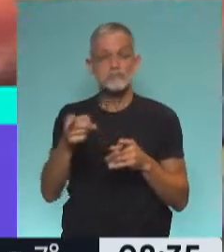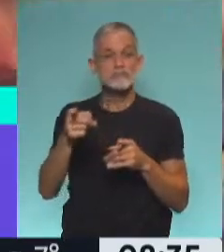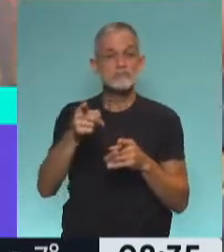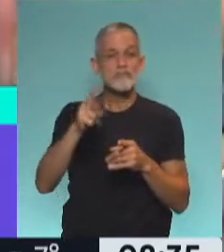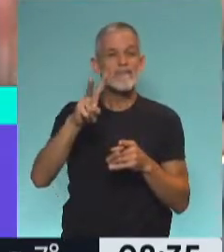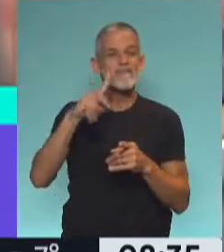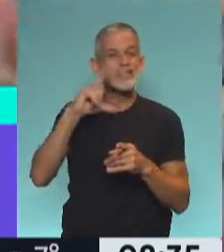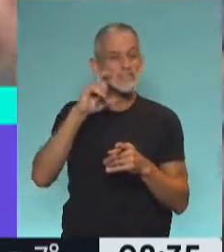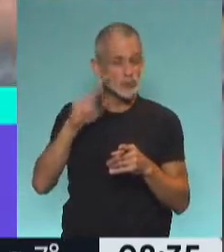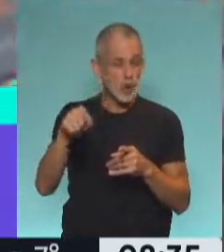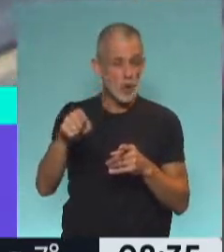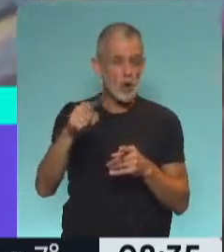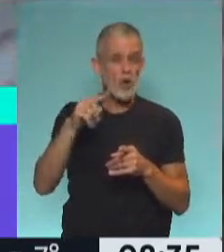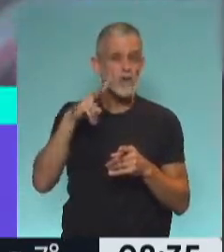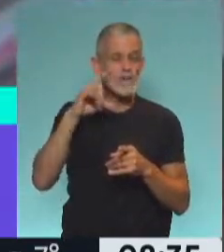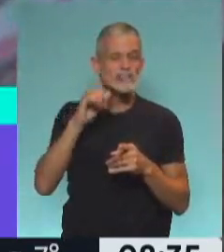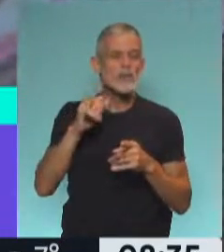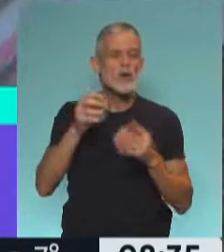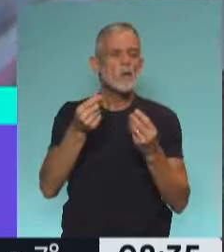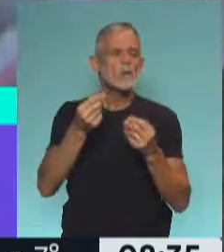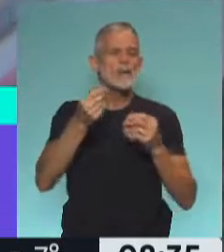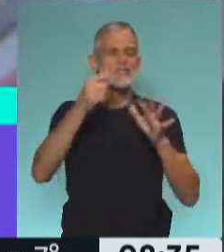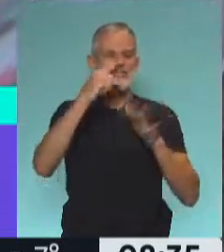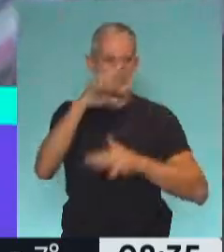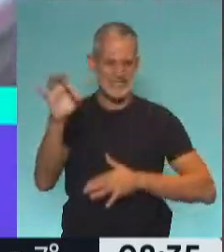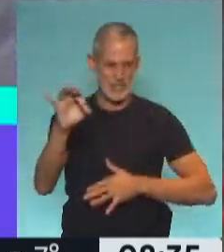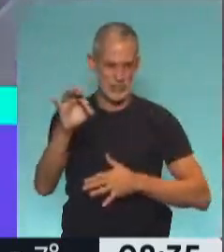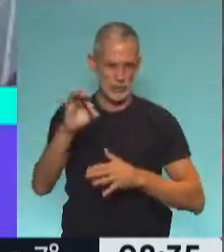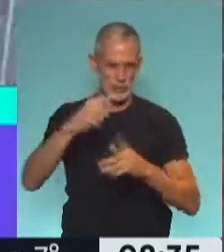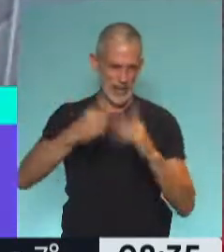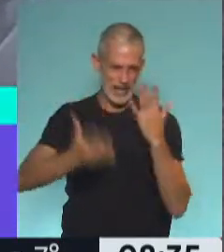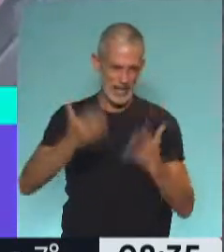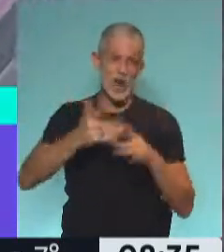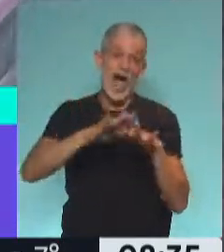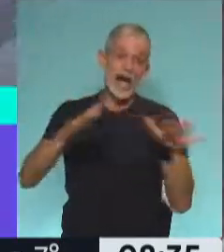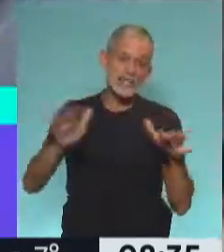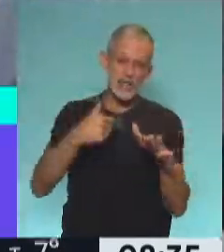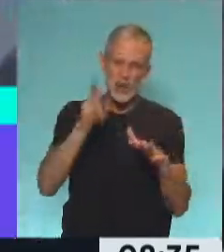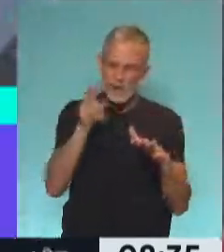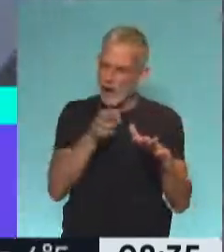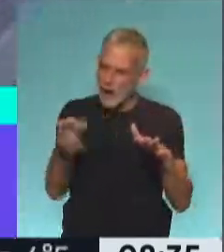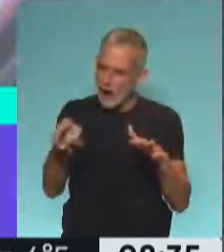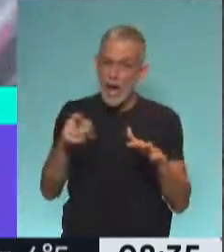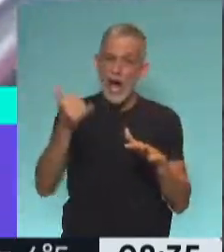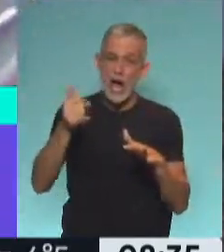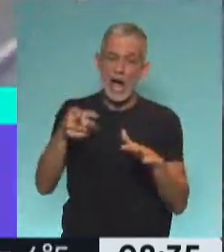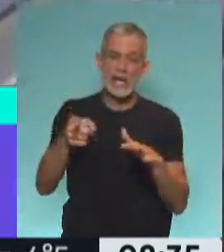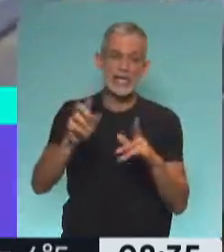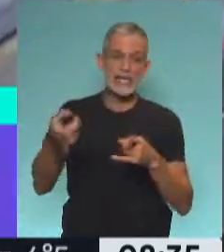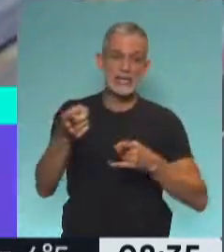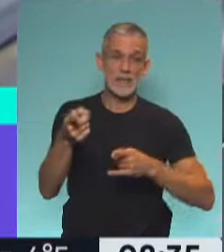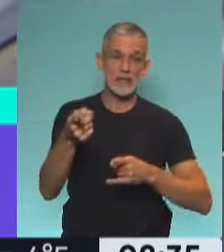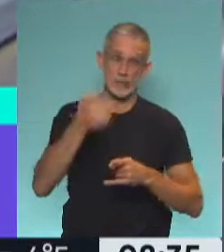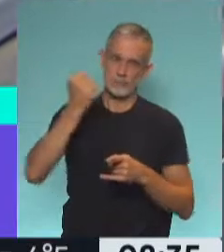ejemplo, tenemos el vacío. Por ejemplo, el vacío tenemos a 700 pesos el kilo. Que tenemos asado, por ejemplo, si va viendo de este lado, tenemos acá a la vista. Esta es la